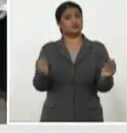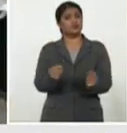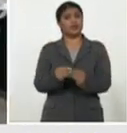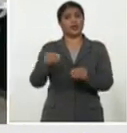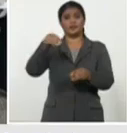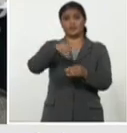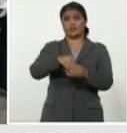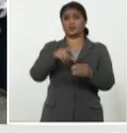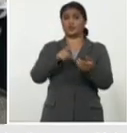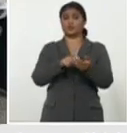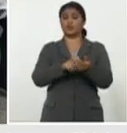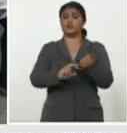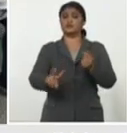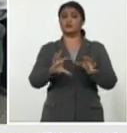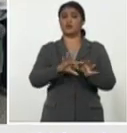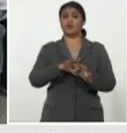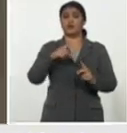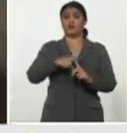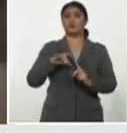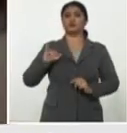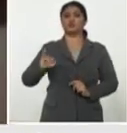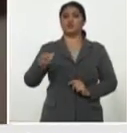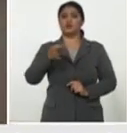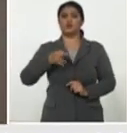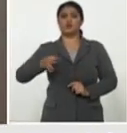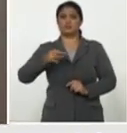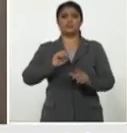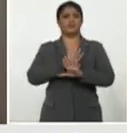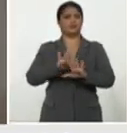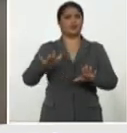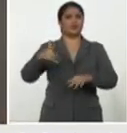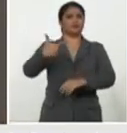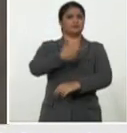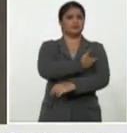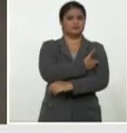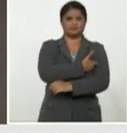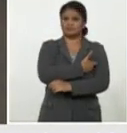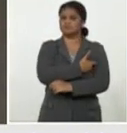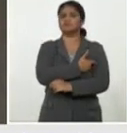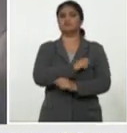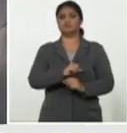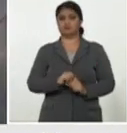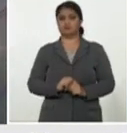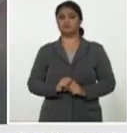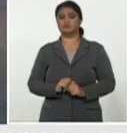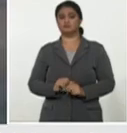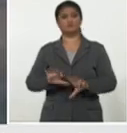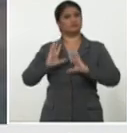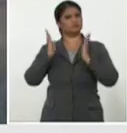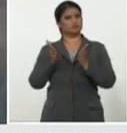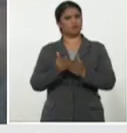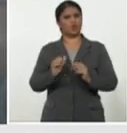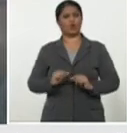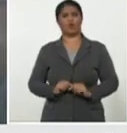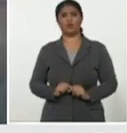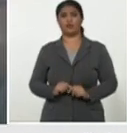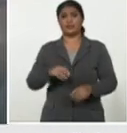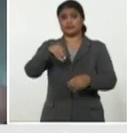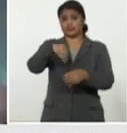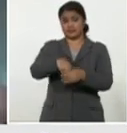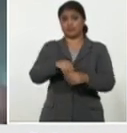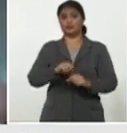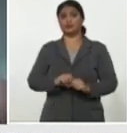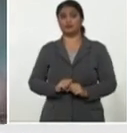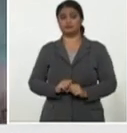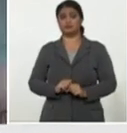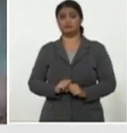Tras cumplimentarse la primera dosis en Niceto Pérez, Caimanera, San Antonio del Sur, Imías, Maicí y Baracoa, la inmunización se realiza